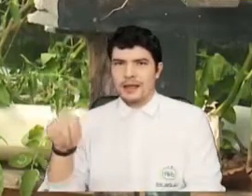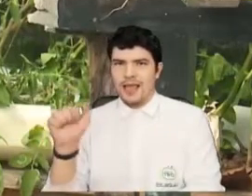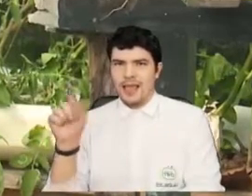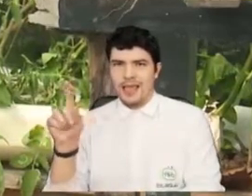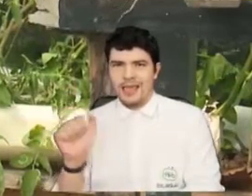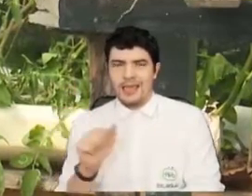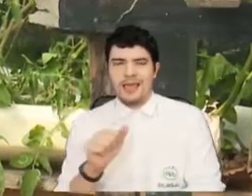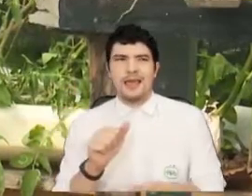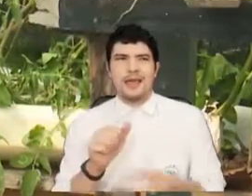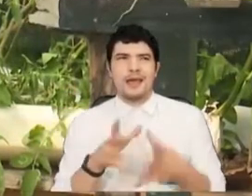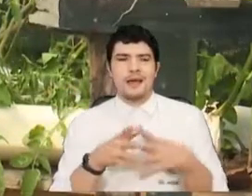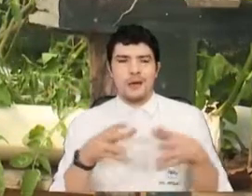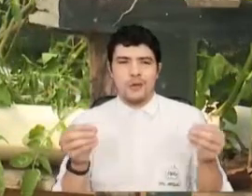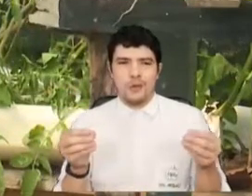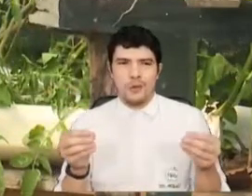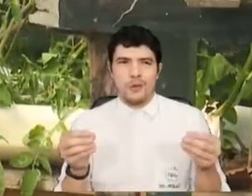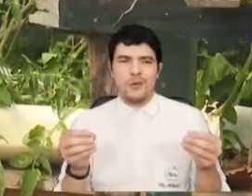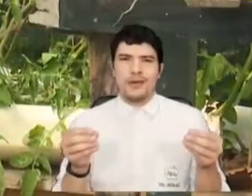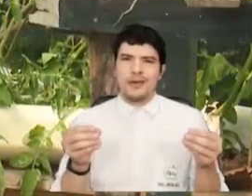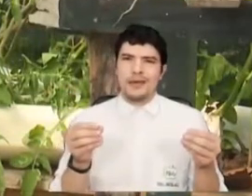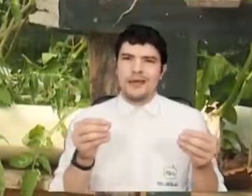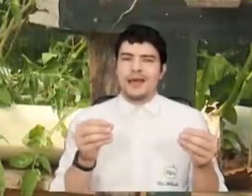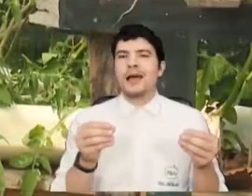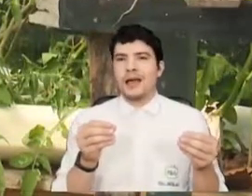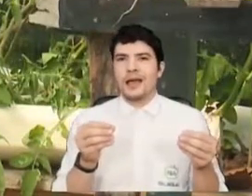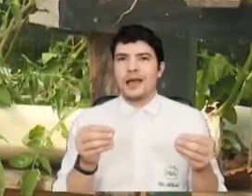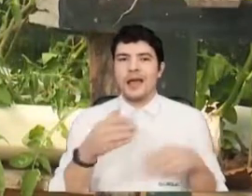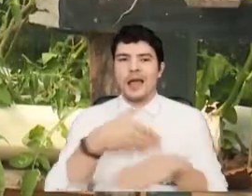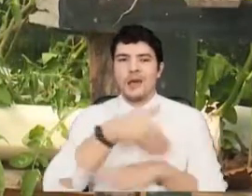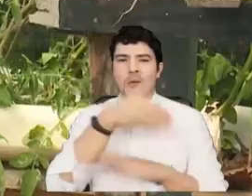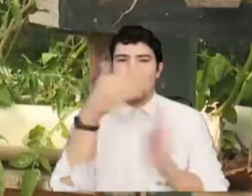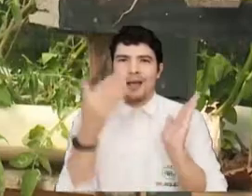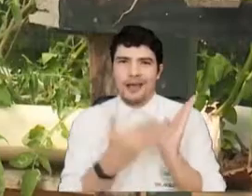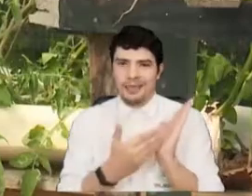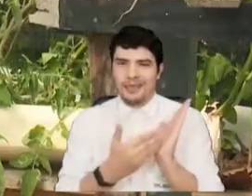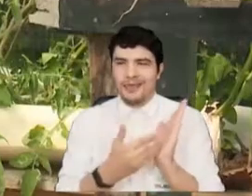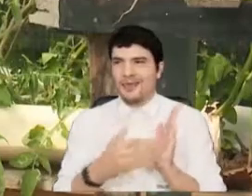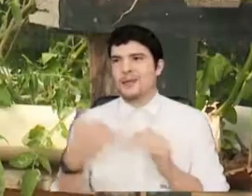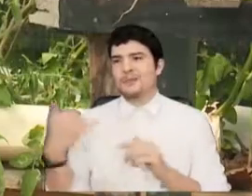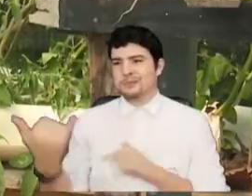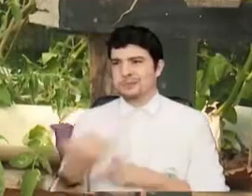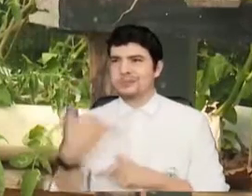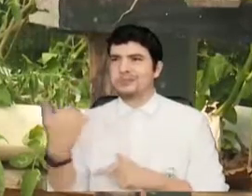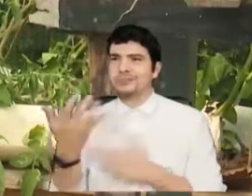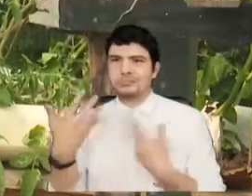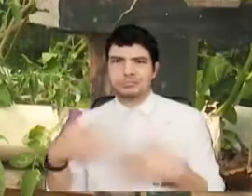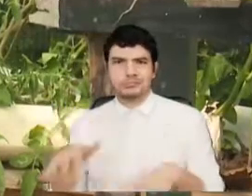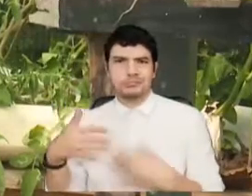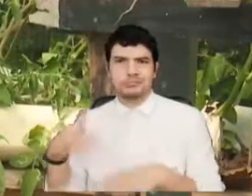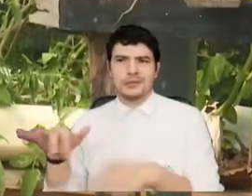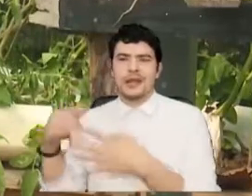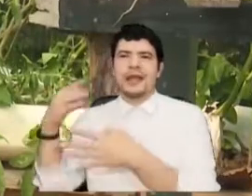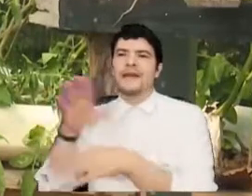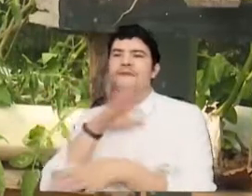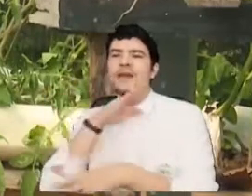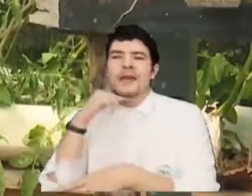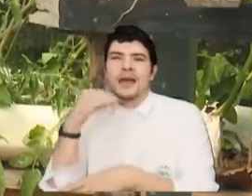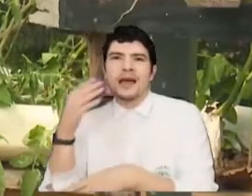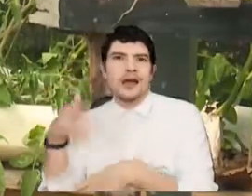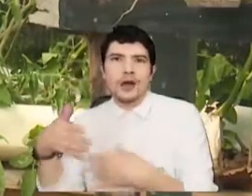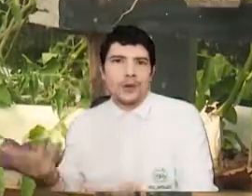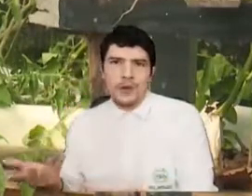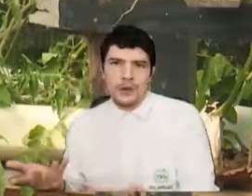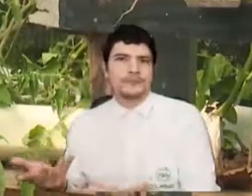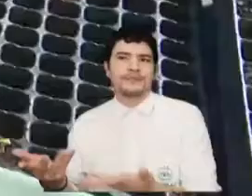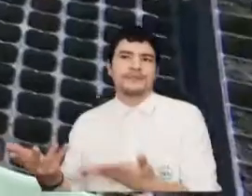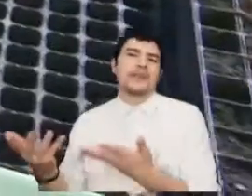papaya. Y nosotros podemos mirar hoy en día que todas las enfermedades vienen a razón de no tener una buena